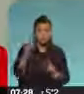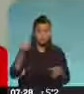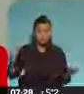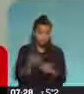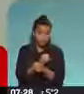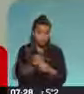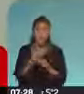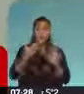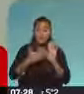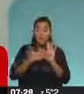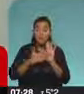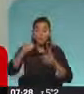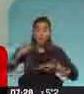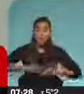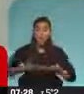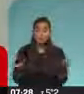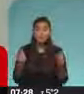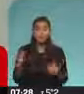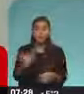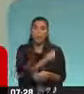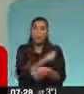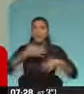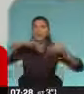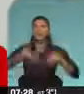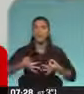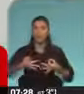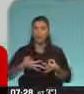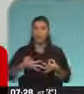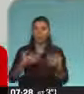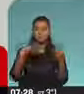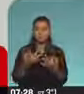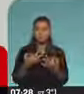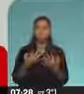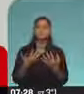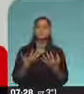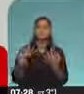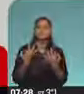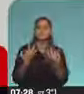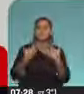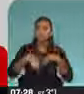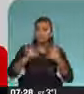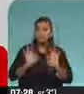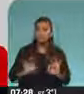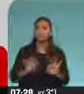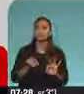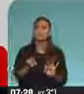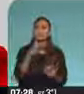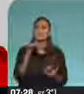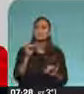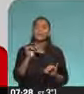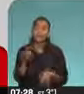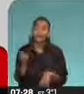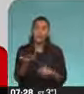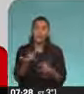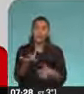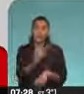Afirmaron que las pruebas demostraron que la vacuna era segura, funcionaba eficazmente y formaba inmunidad